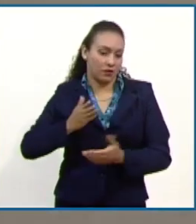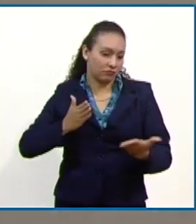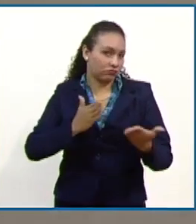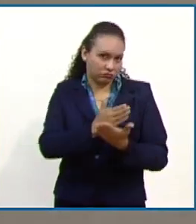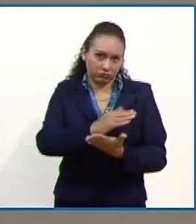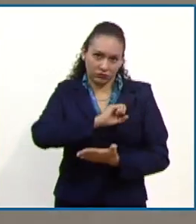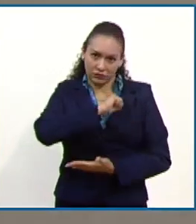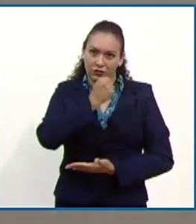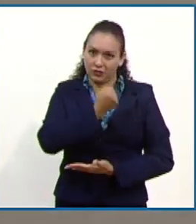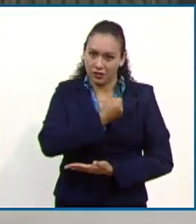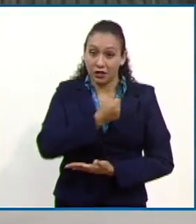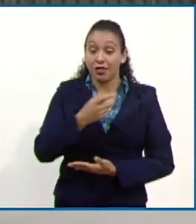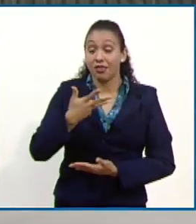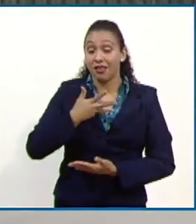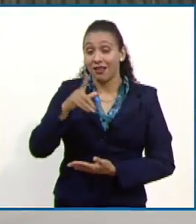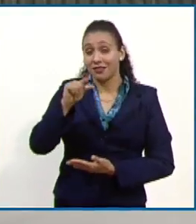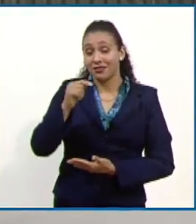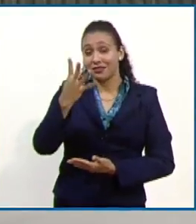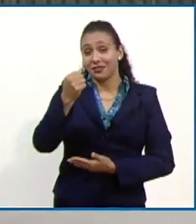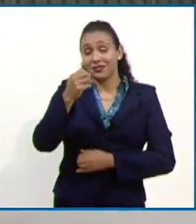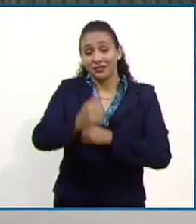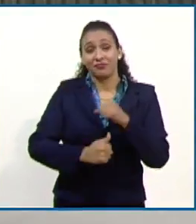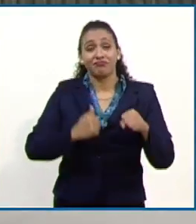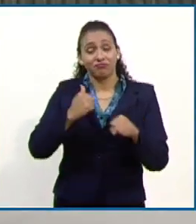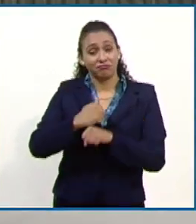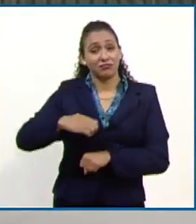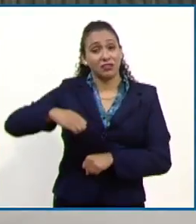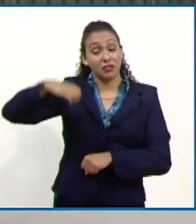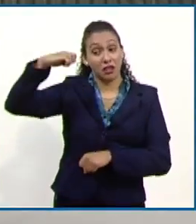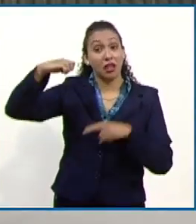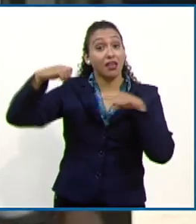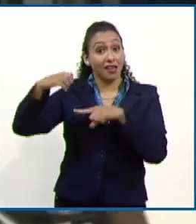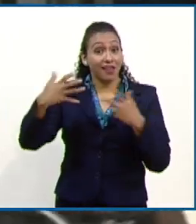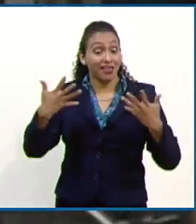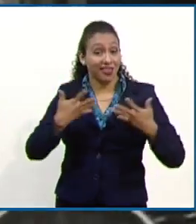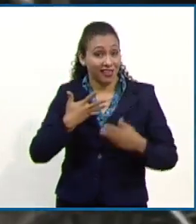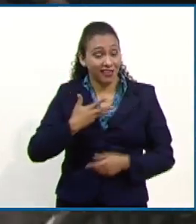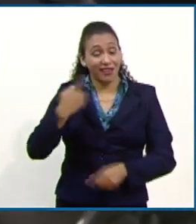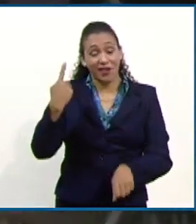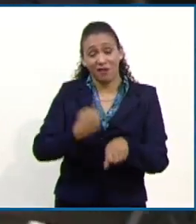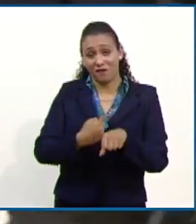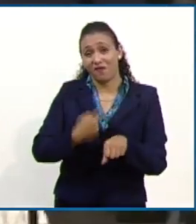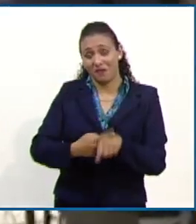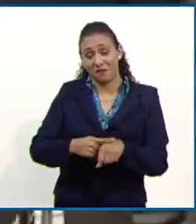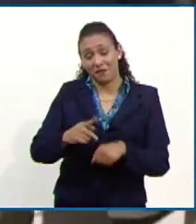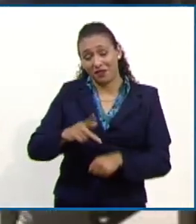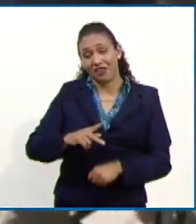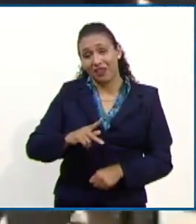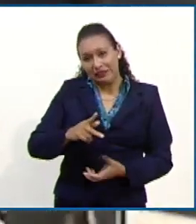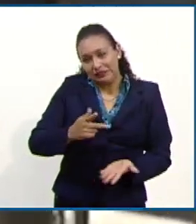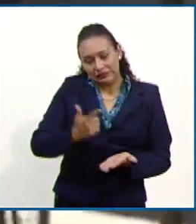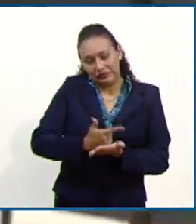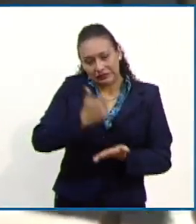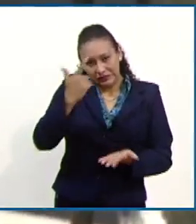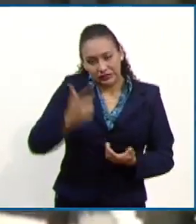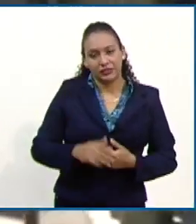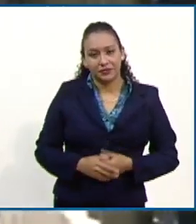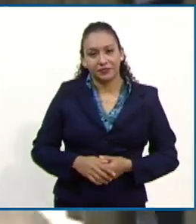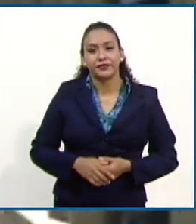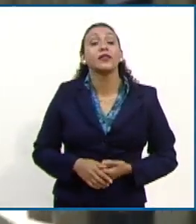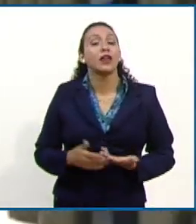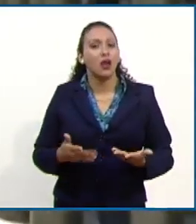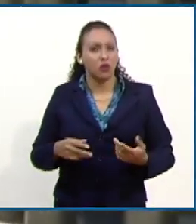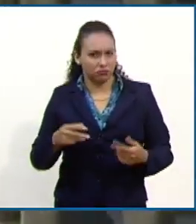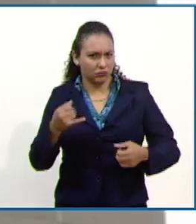pues además de tener 79 años, padece enfermedades que pueden poner en riesgo su salud. Además, indicó que ante tal